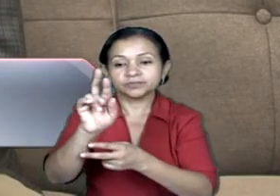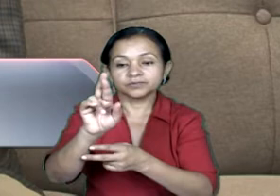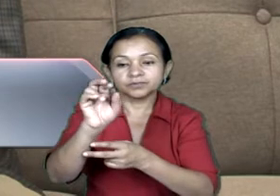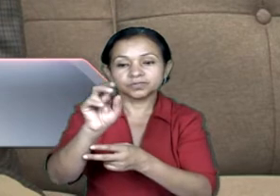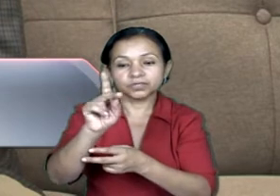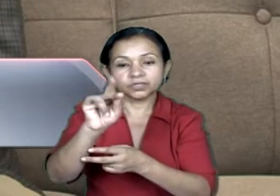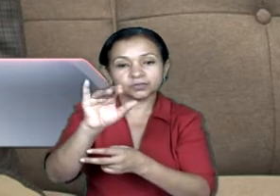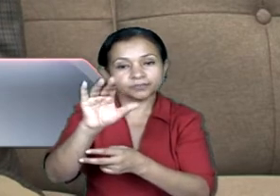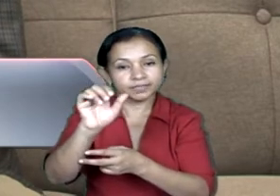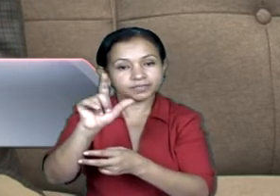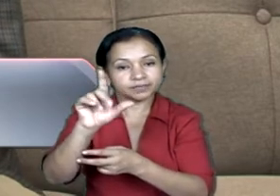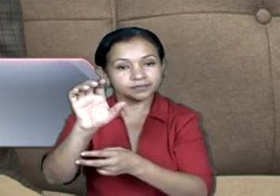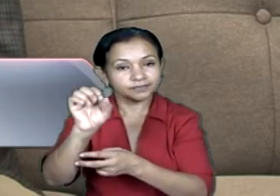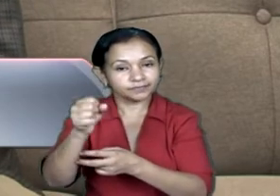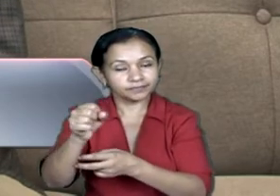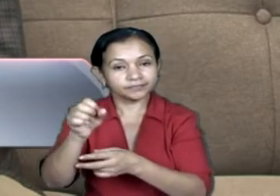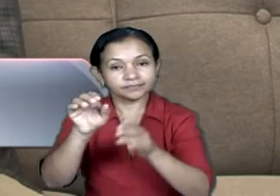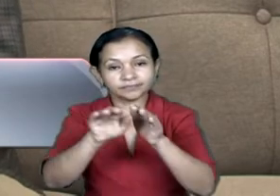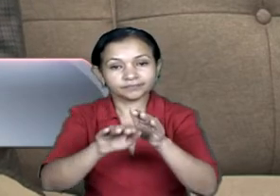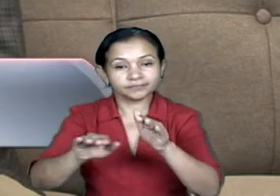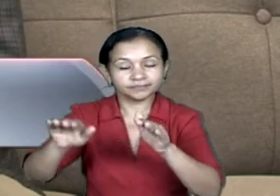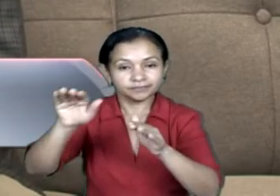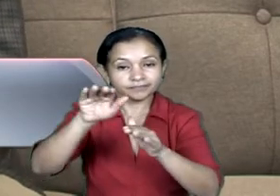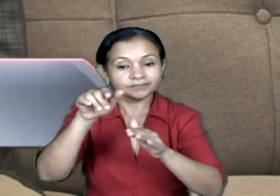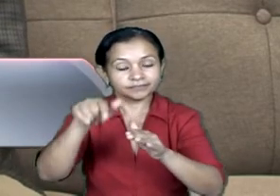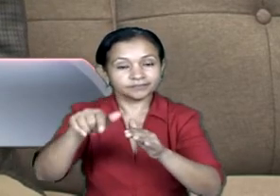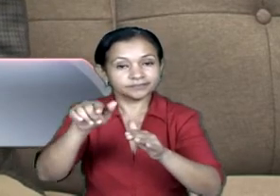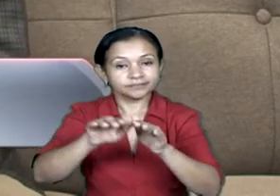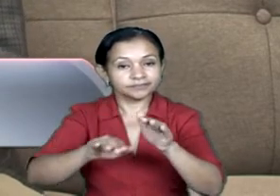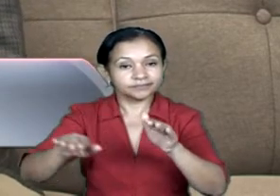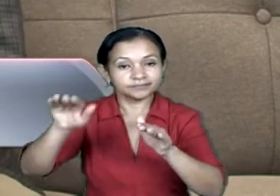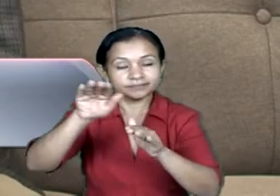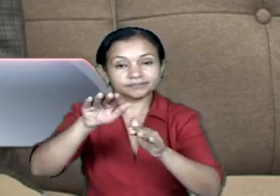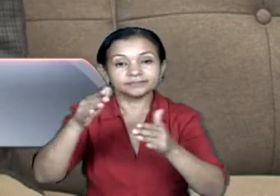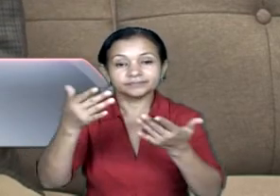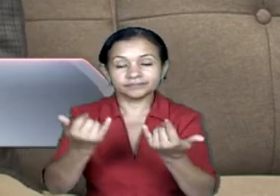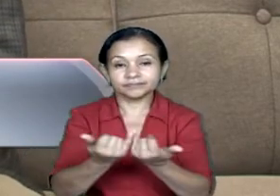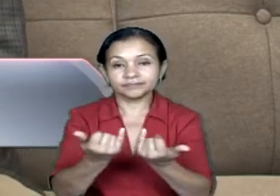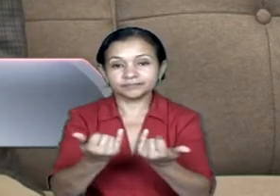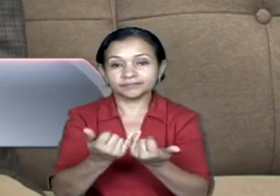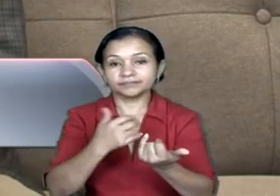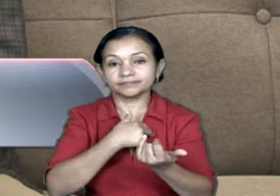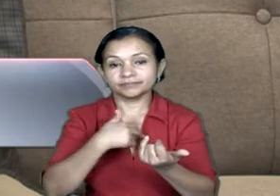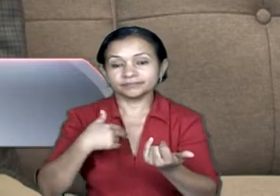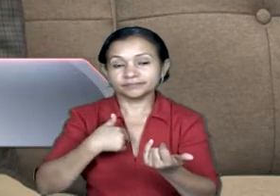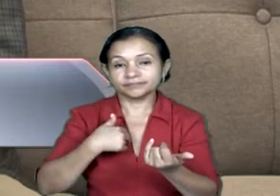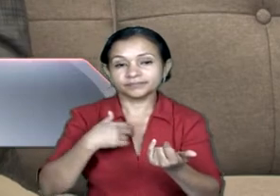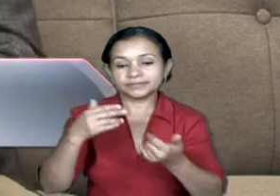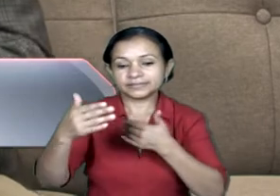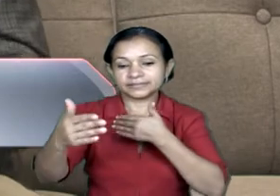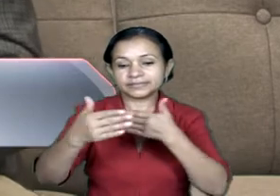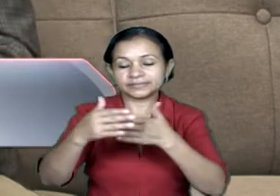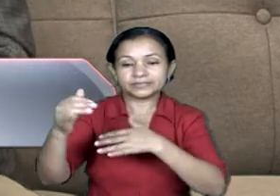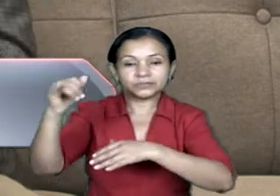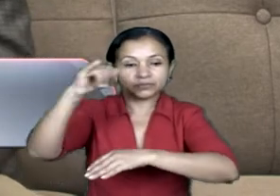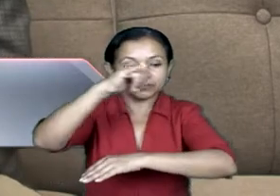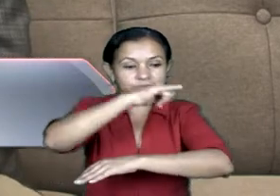proyecto es la sede, ¿no? Va a estar en Indaseña, al lado del aeropuerto. Eso